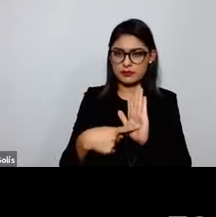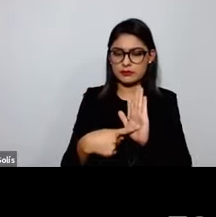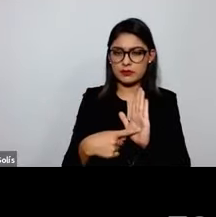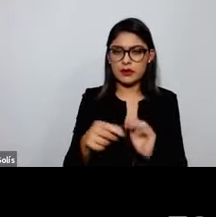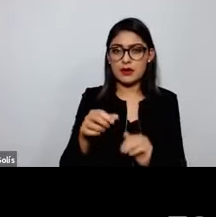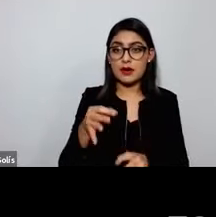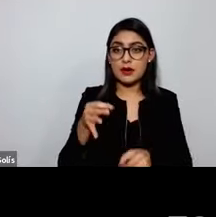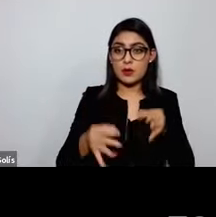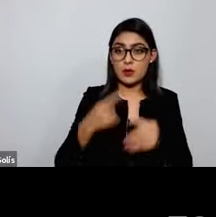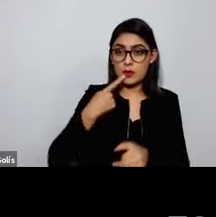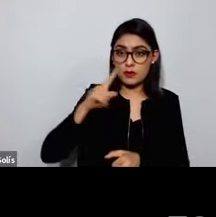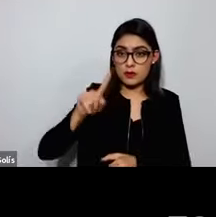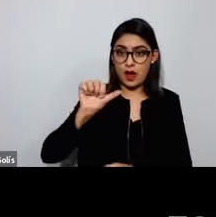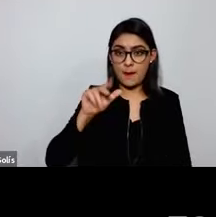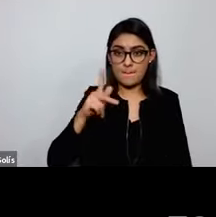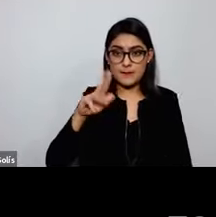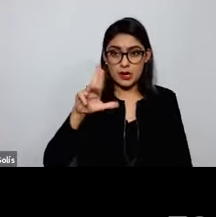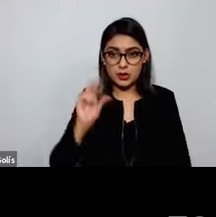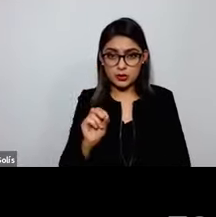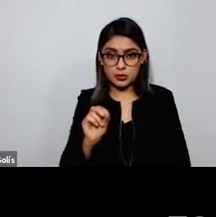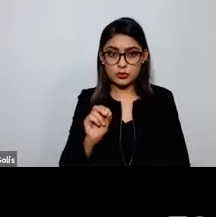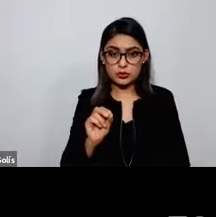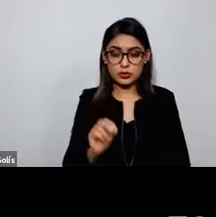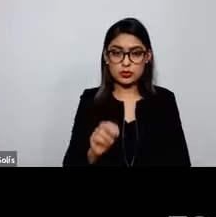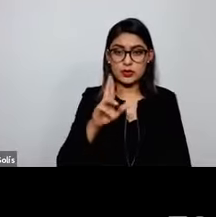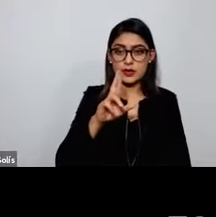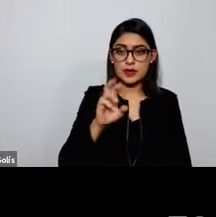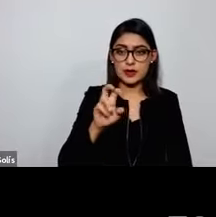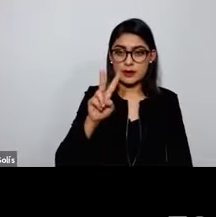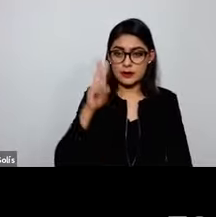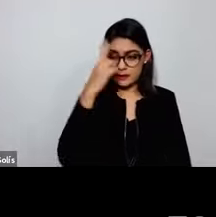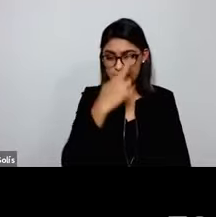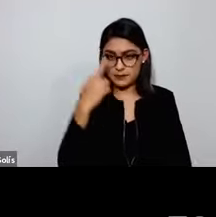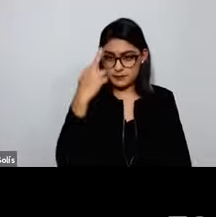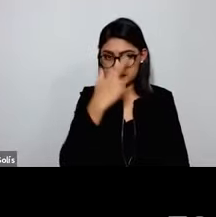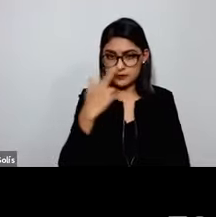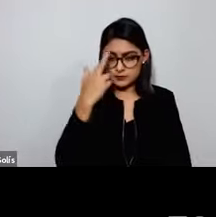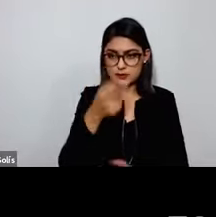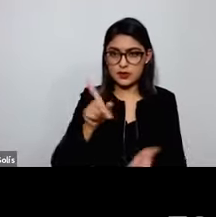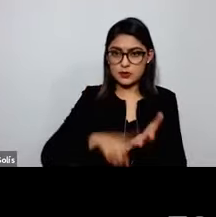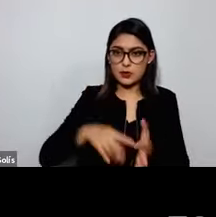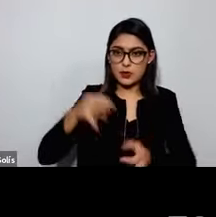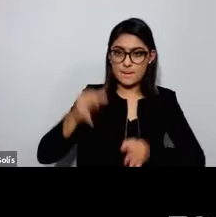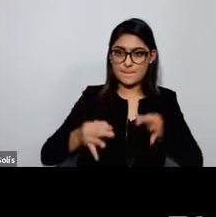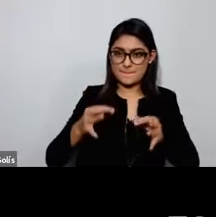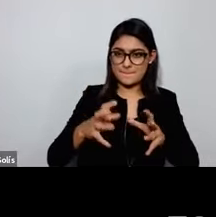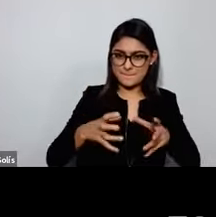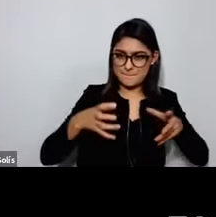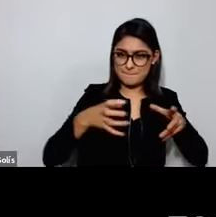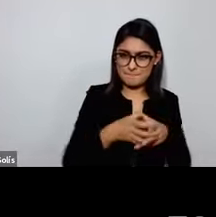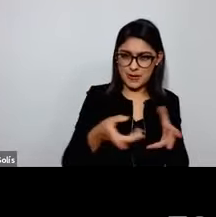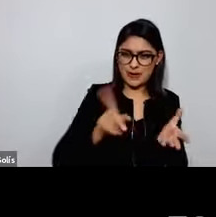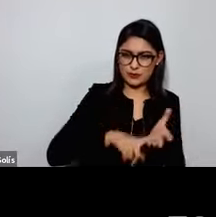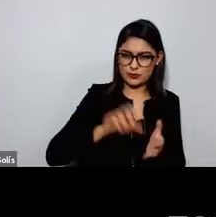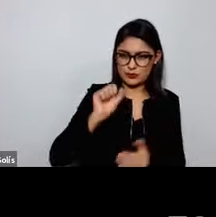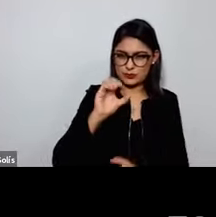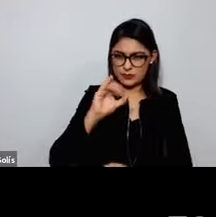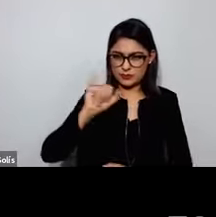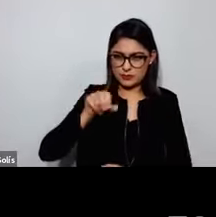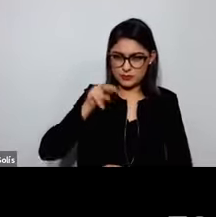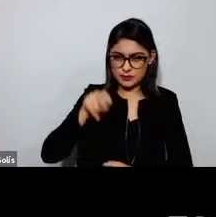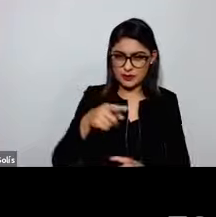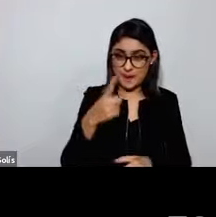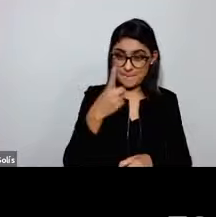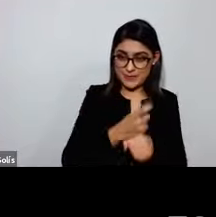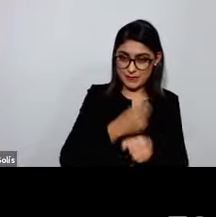amparo directo en revisión 1058-2014 de la primera sala. La Corte señala que el derecho a la igualdad